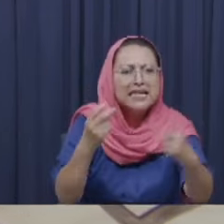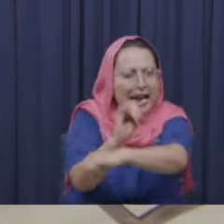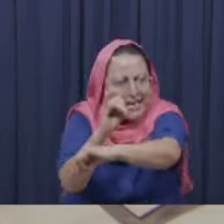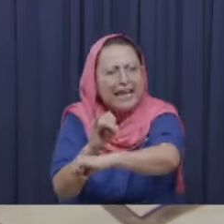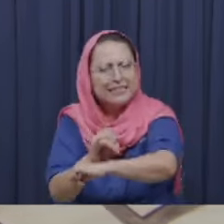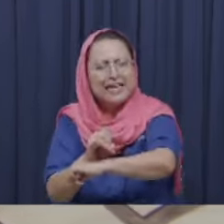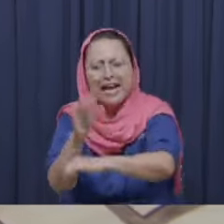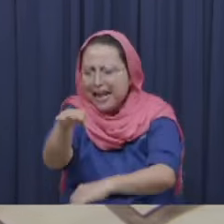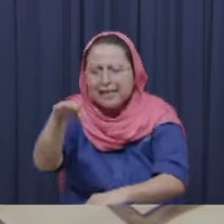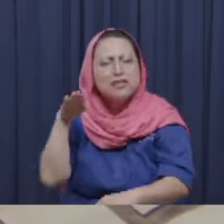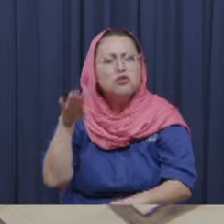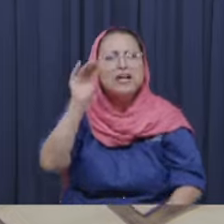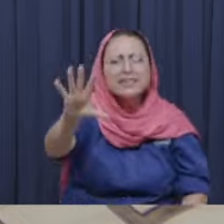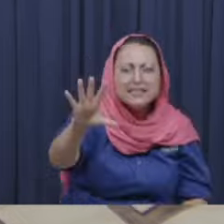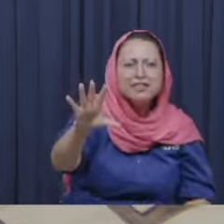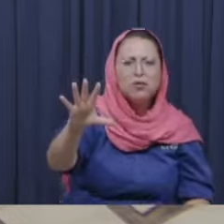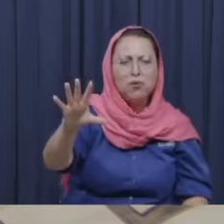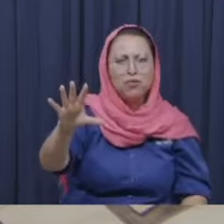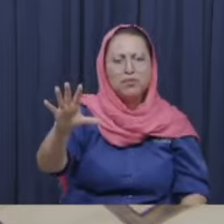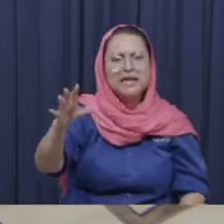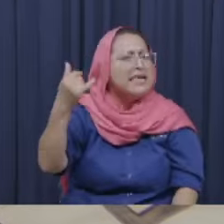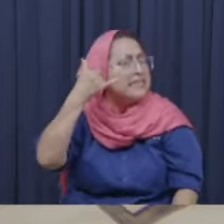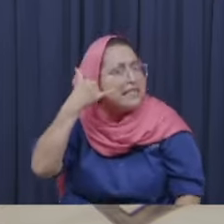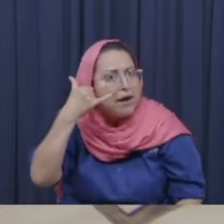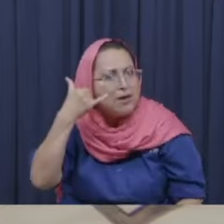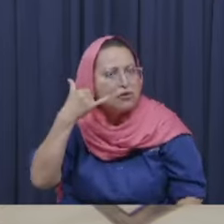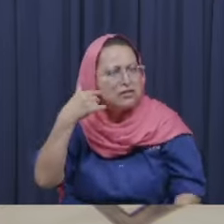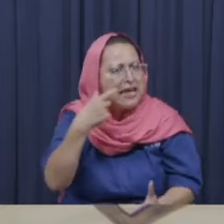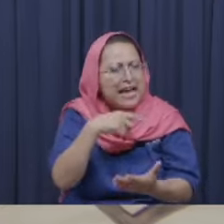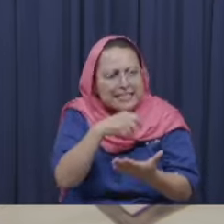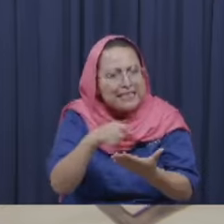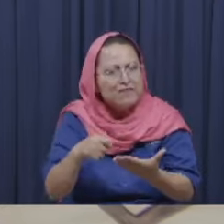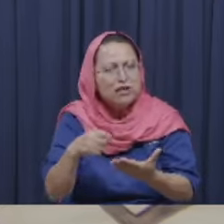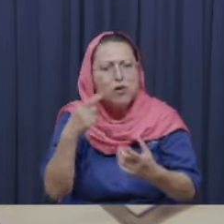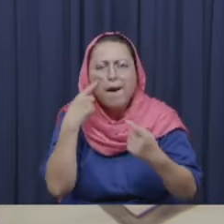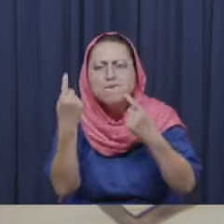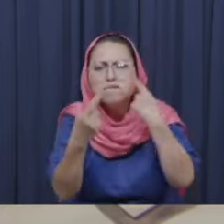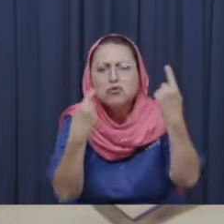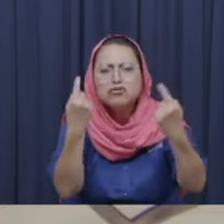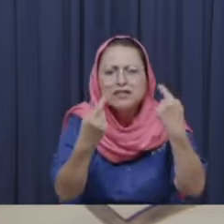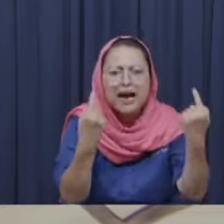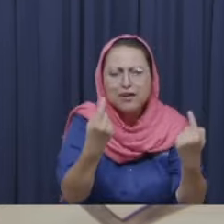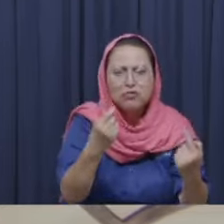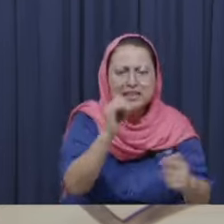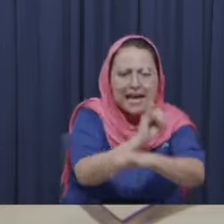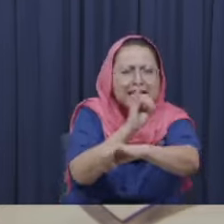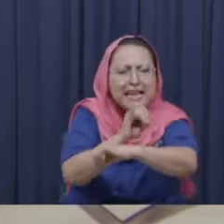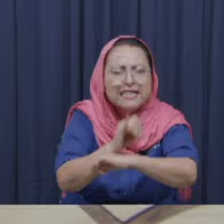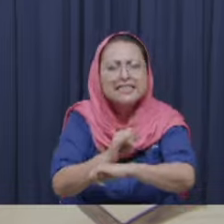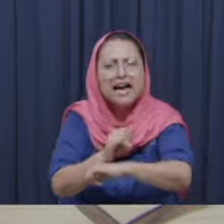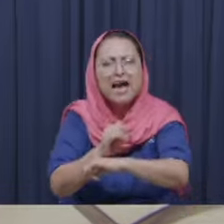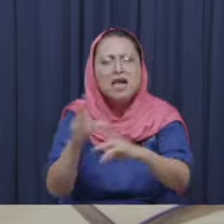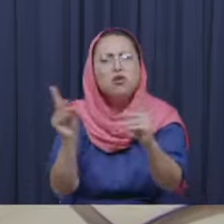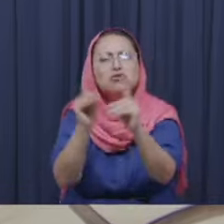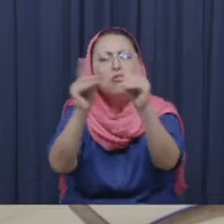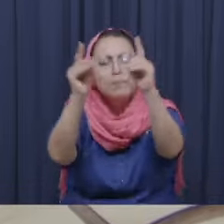Le debemos nuestra vida al Señor. Le debemos nuestra salvación al Señor.